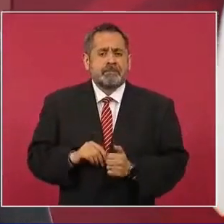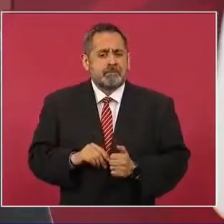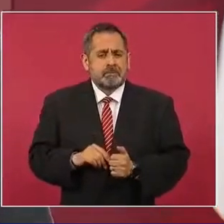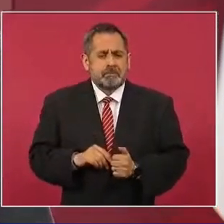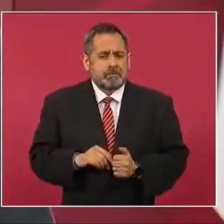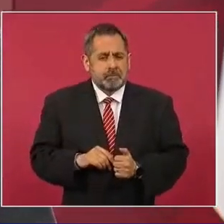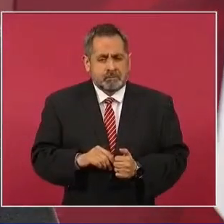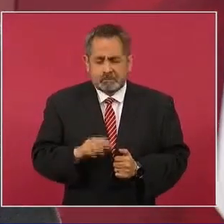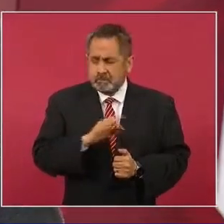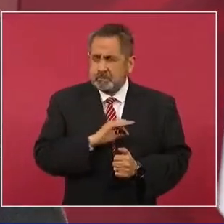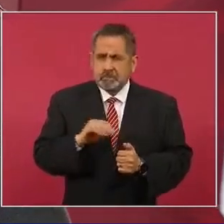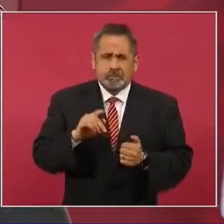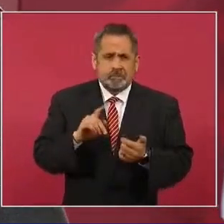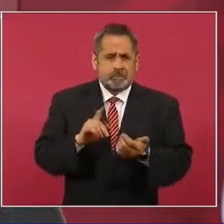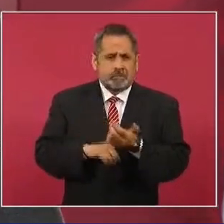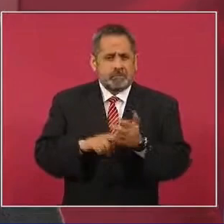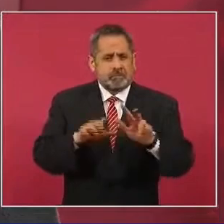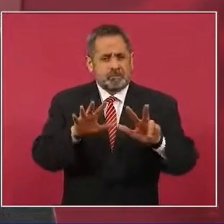por